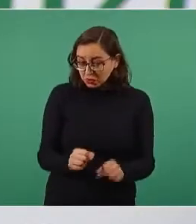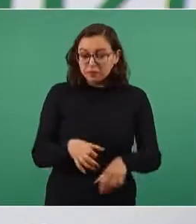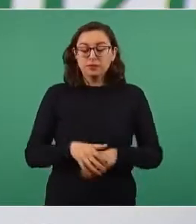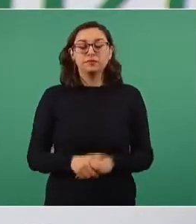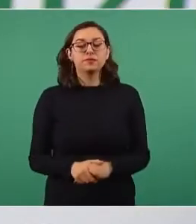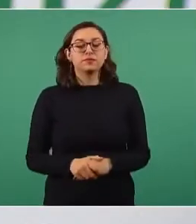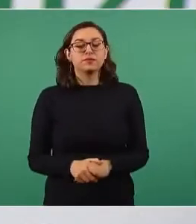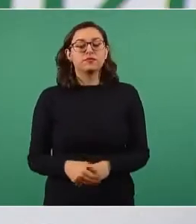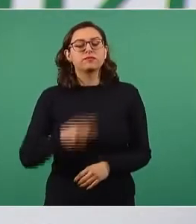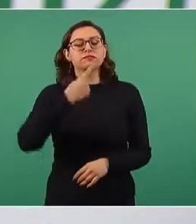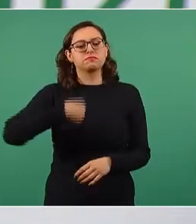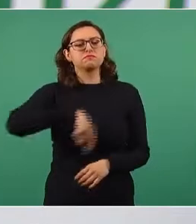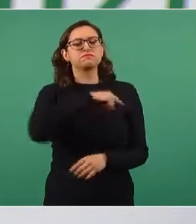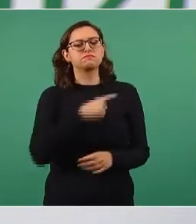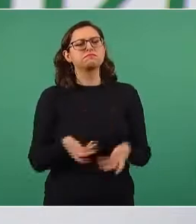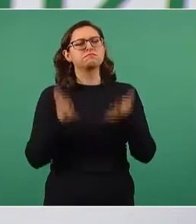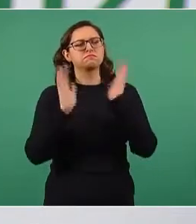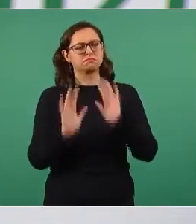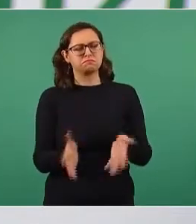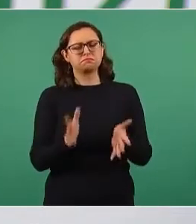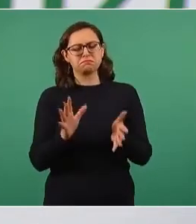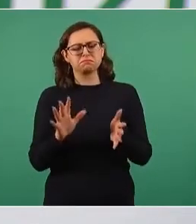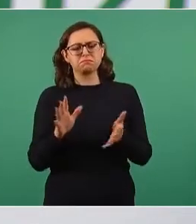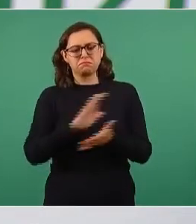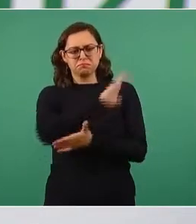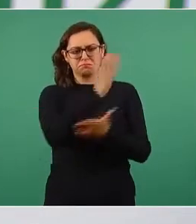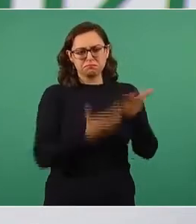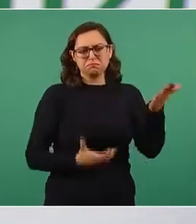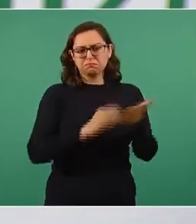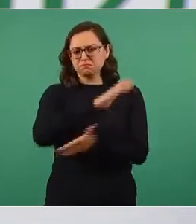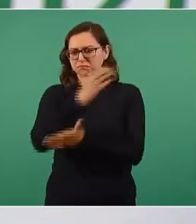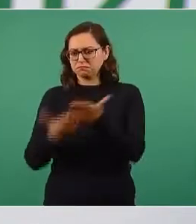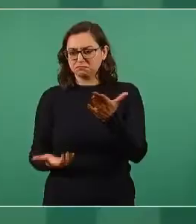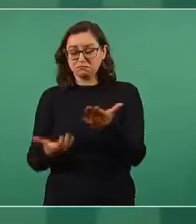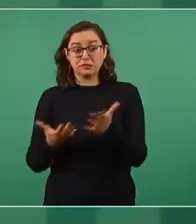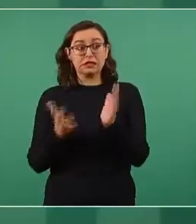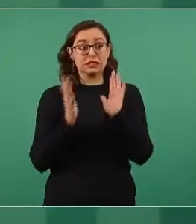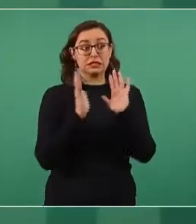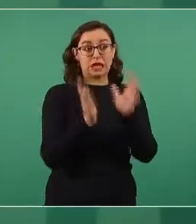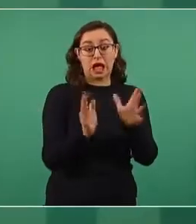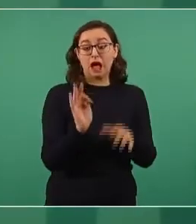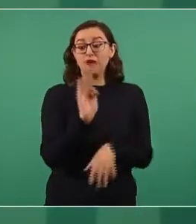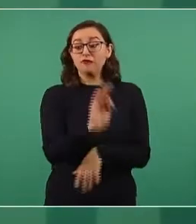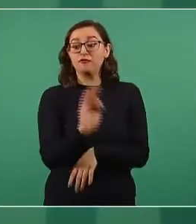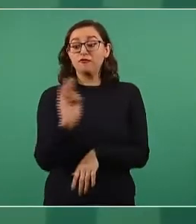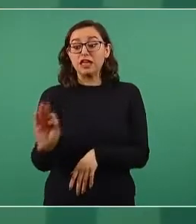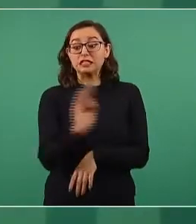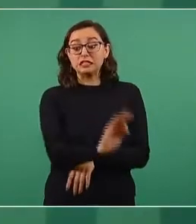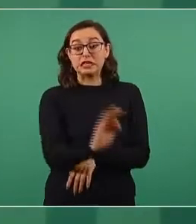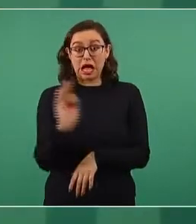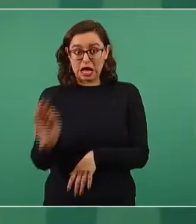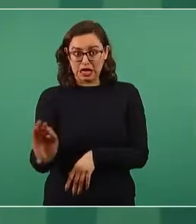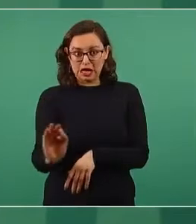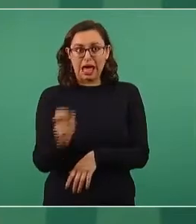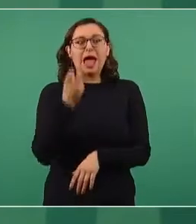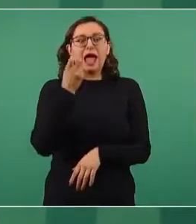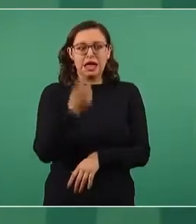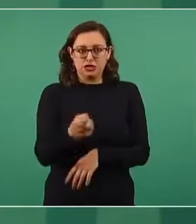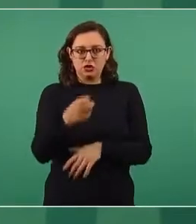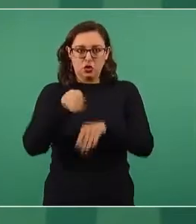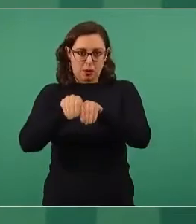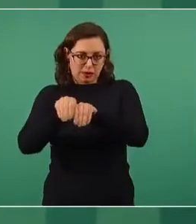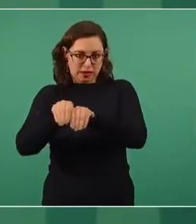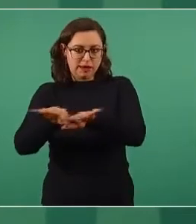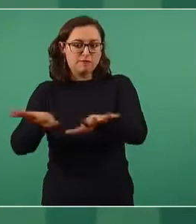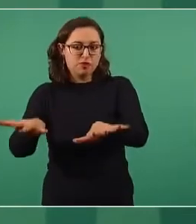compromisos ya establecidos, los que reporto yo son los que ya tienen fecha, no lo que está establecido en los contratos, sino lo que ya, digamos, ya